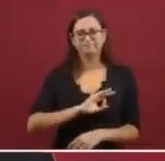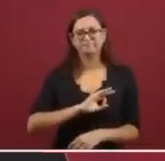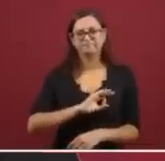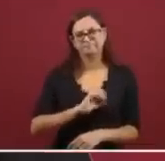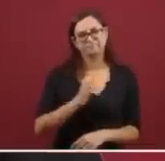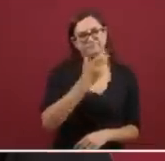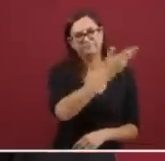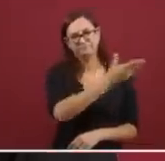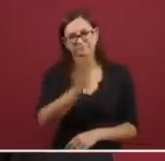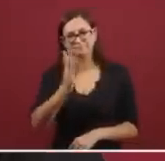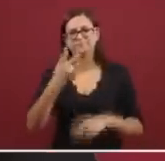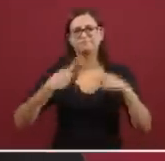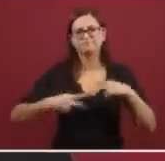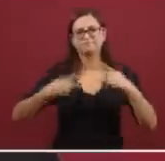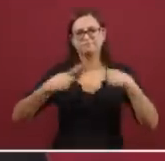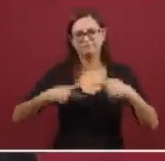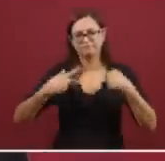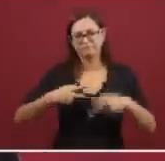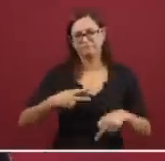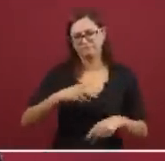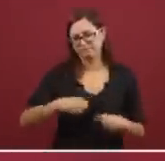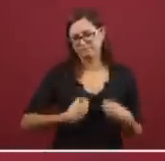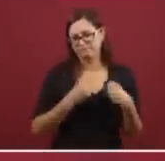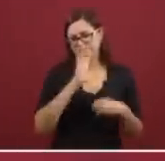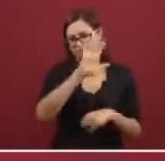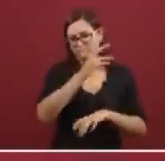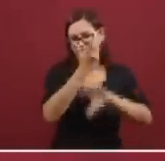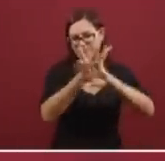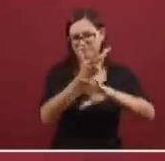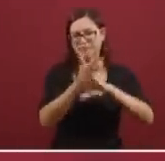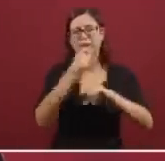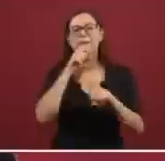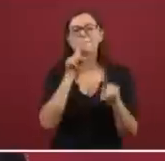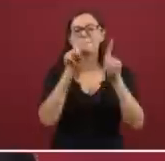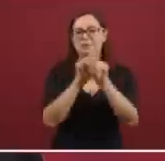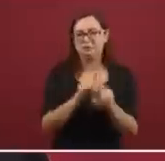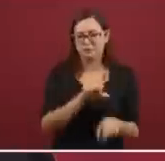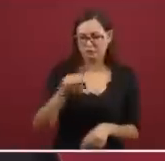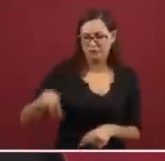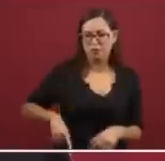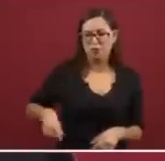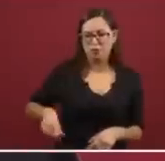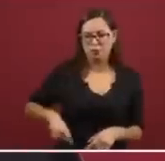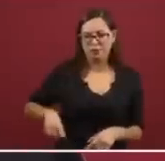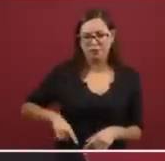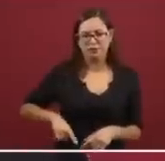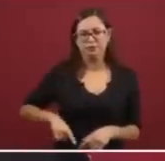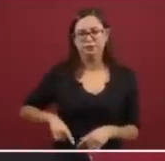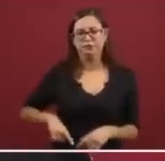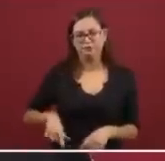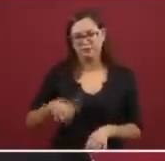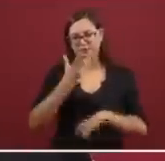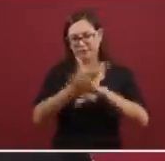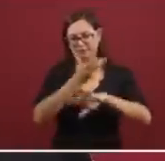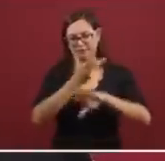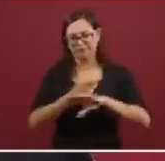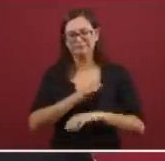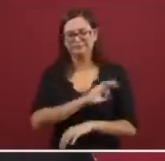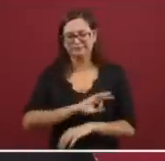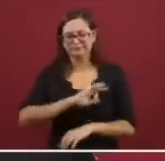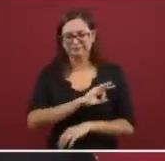ciudadanos estadounidenses y al gobierno de Estados